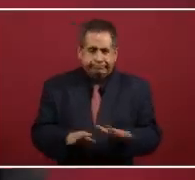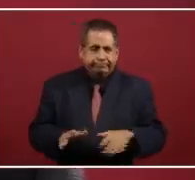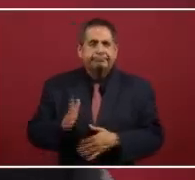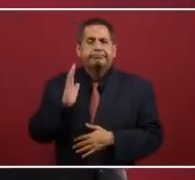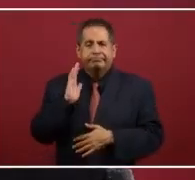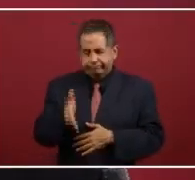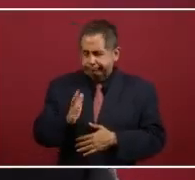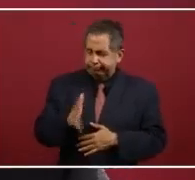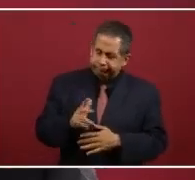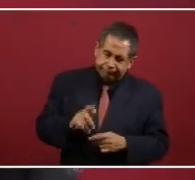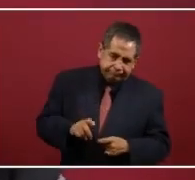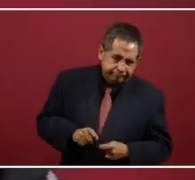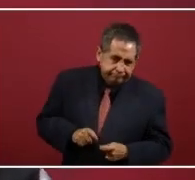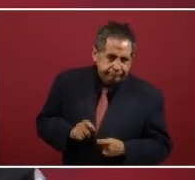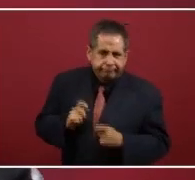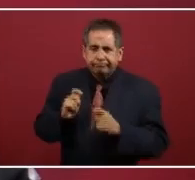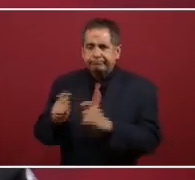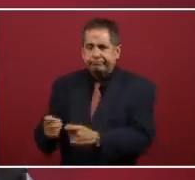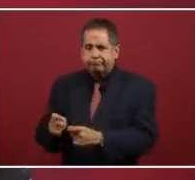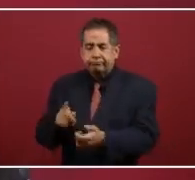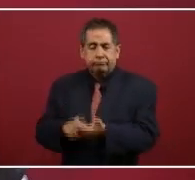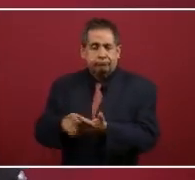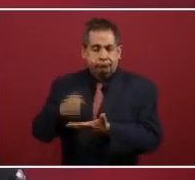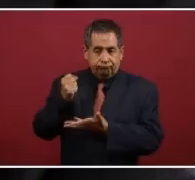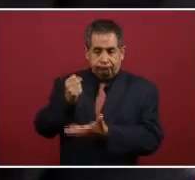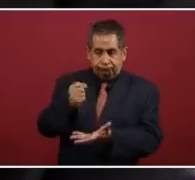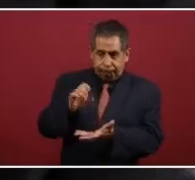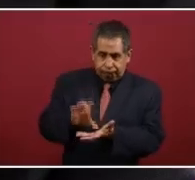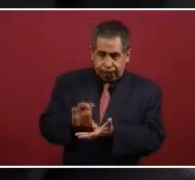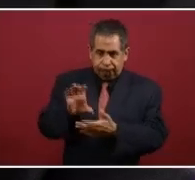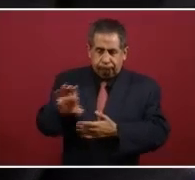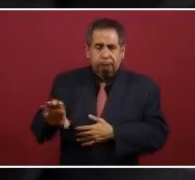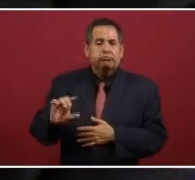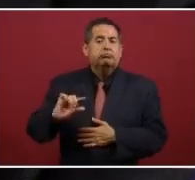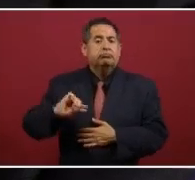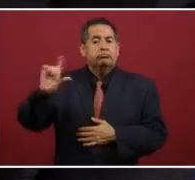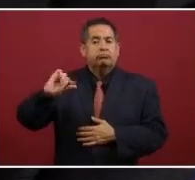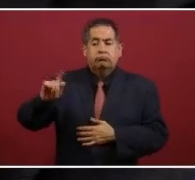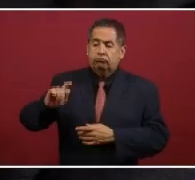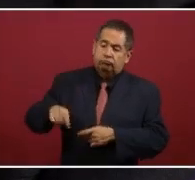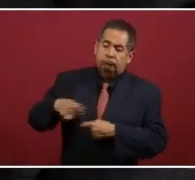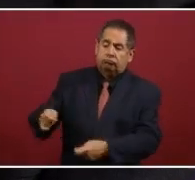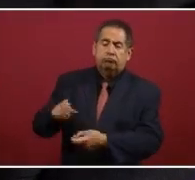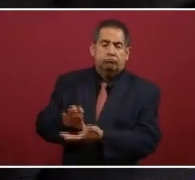se entregara el presupuesto a las autoridades.